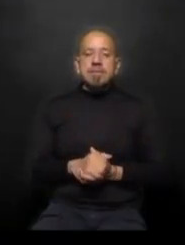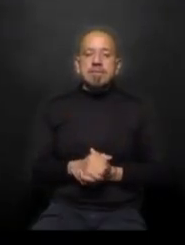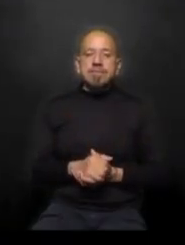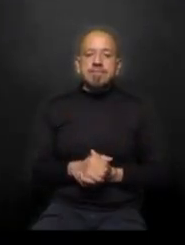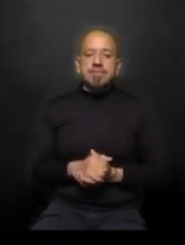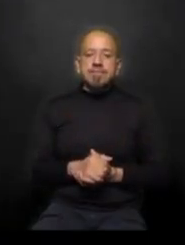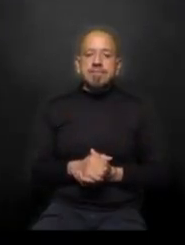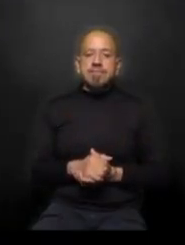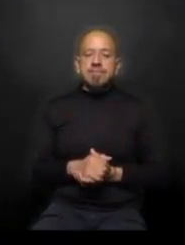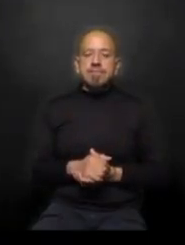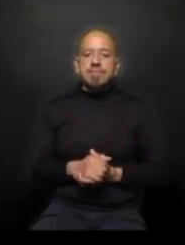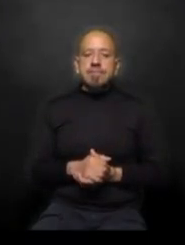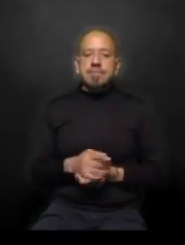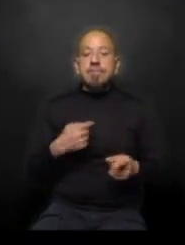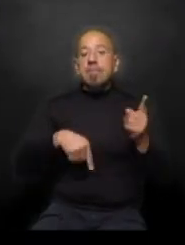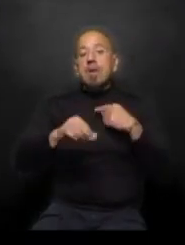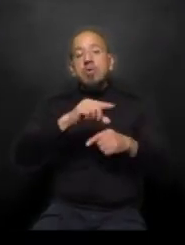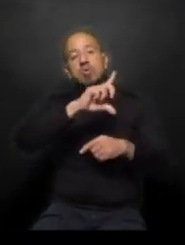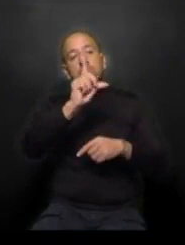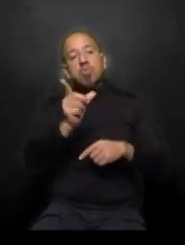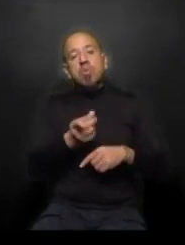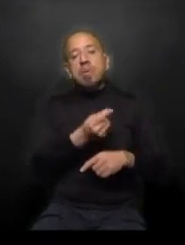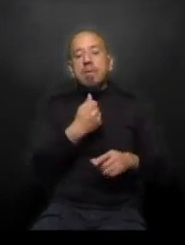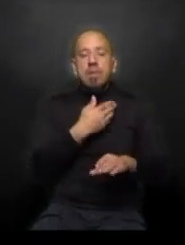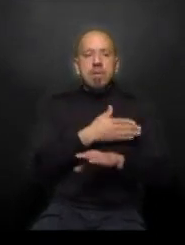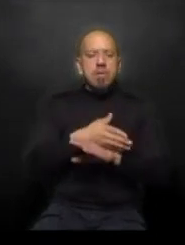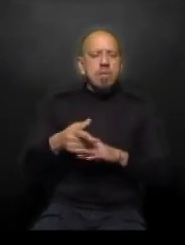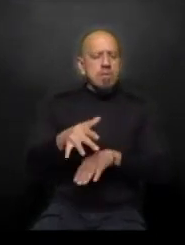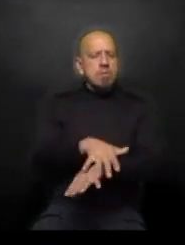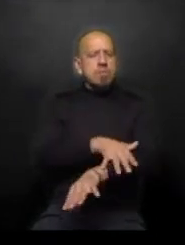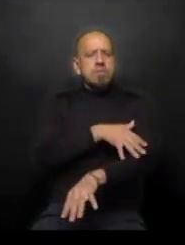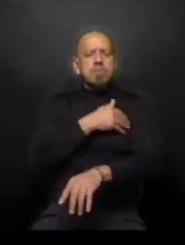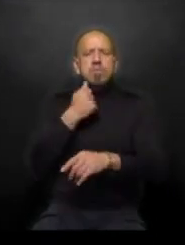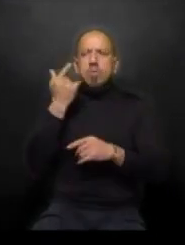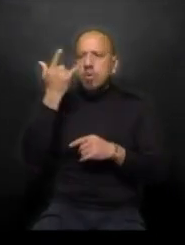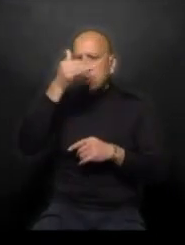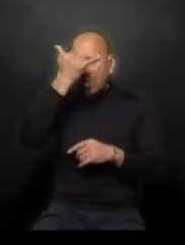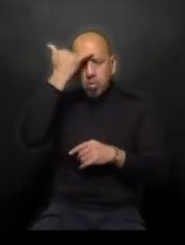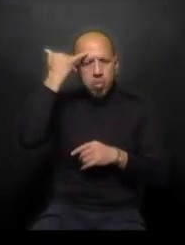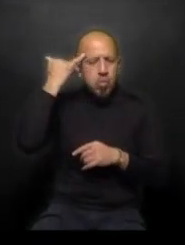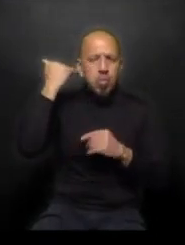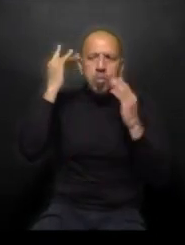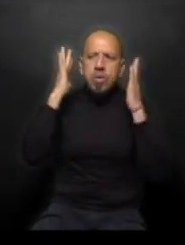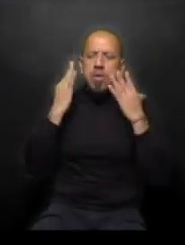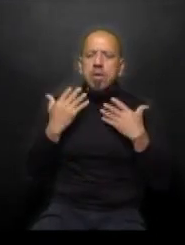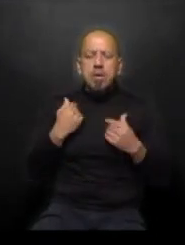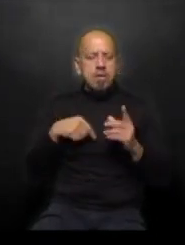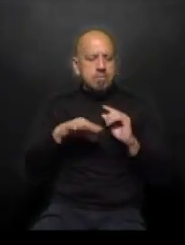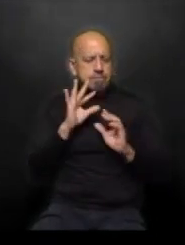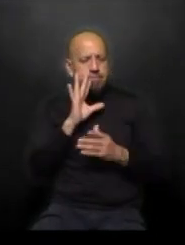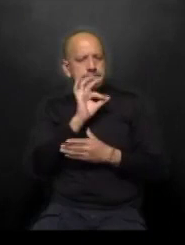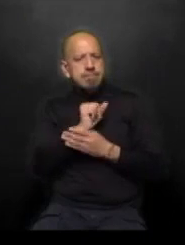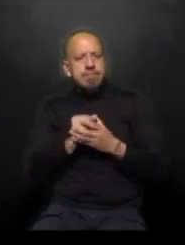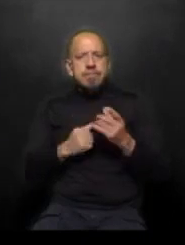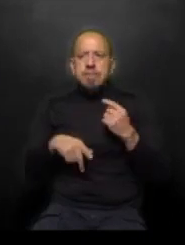pluma su luna de miel fue un largo escalofrío rubia angelical y tímida el carácter duro